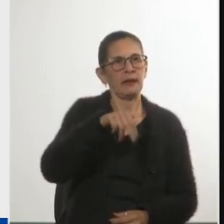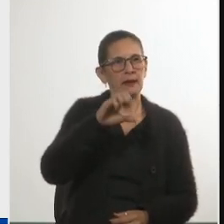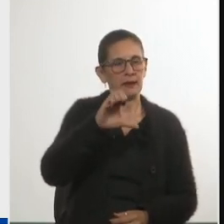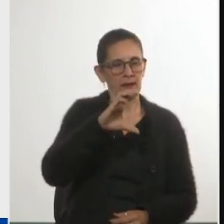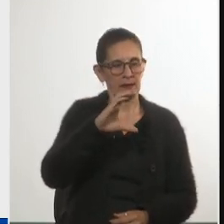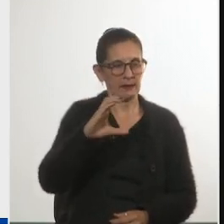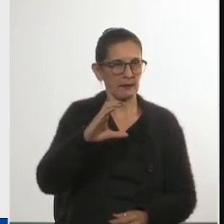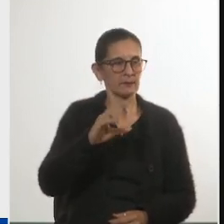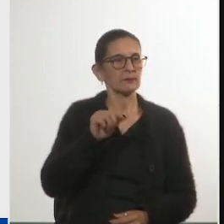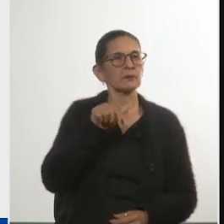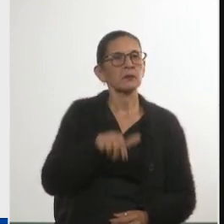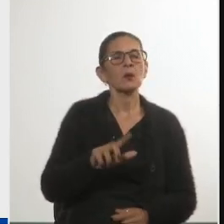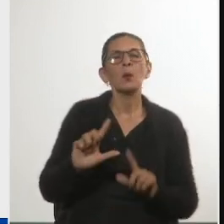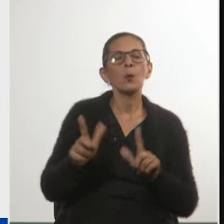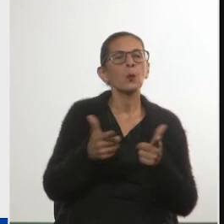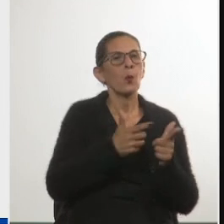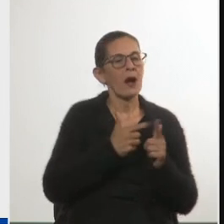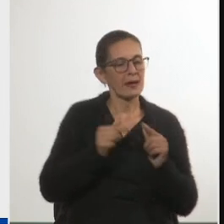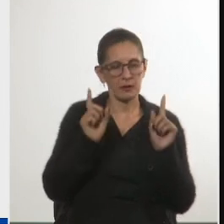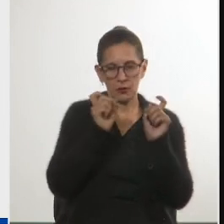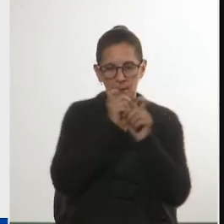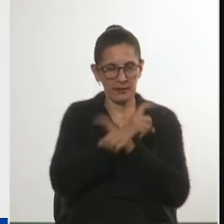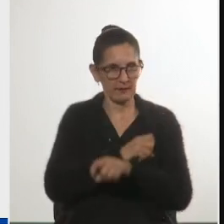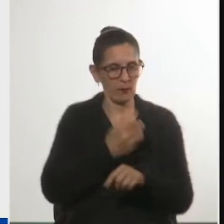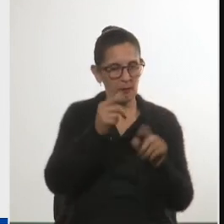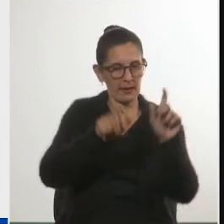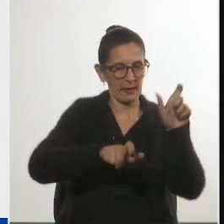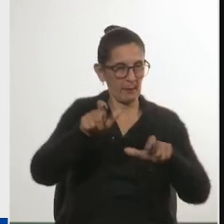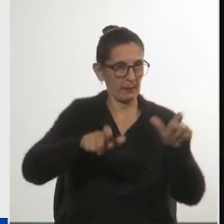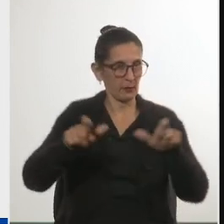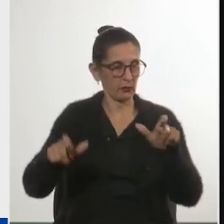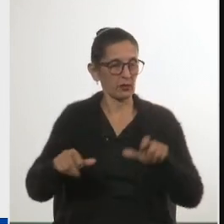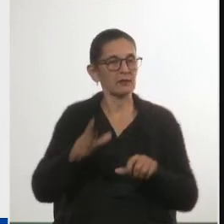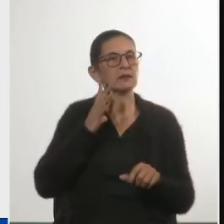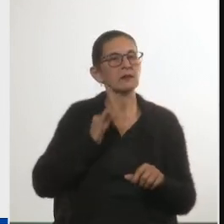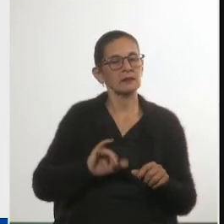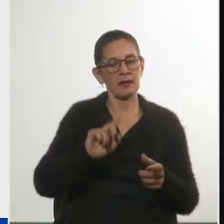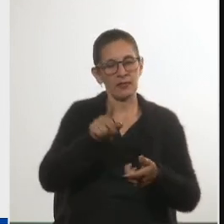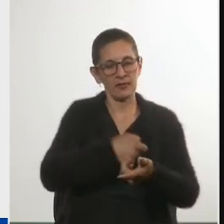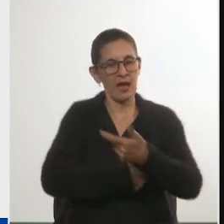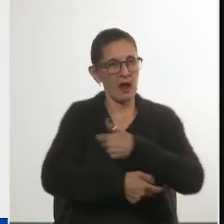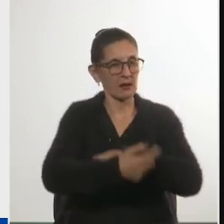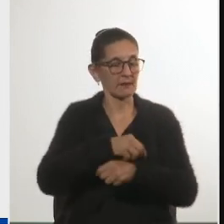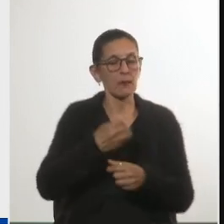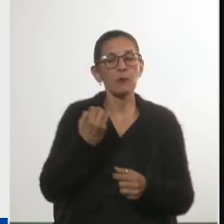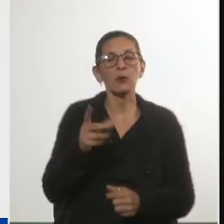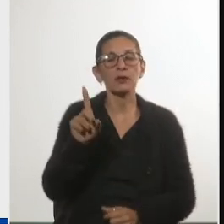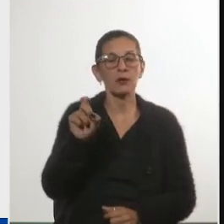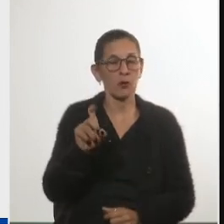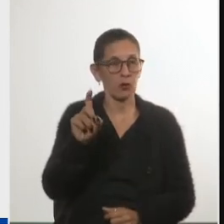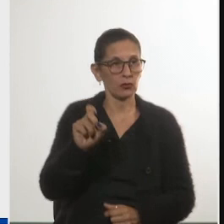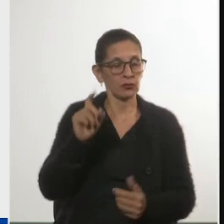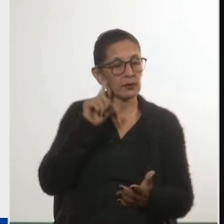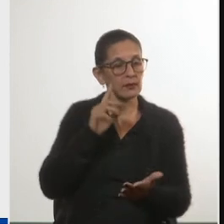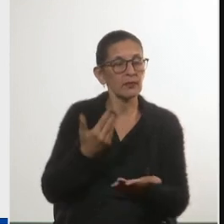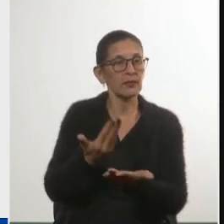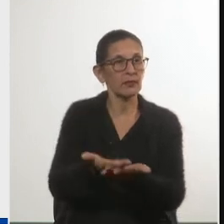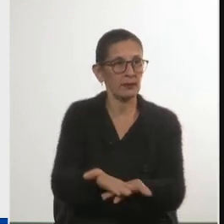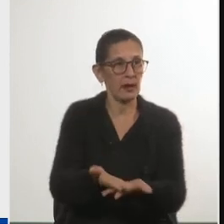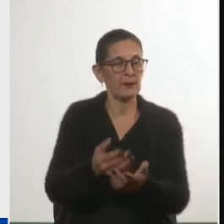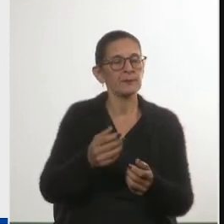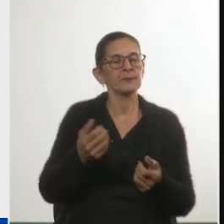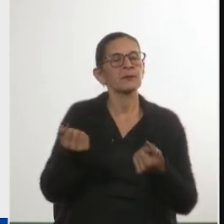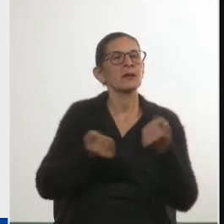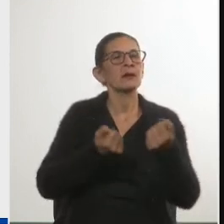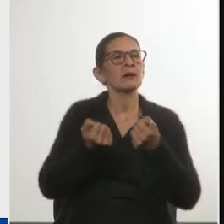cual no existieron ninguna complicación para los pacientes y se logró dializar, ya que el servicio de OCE aportó a